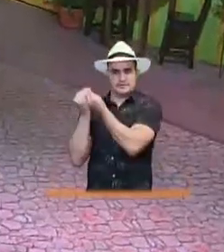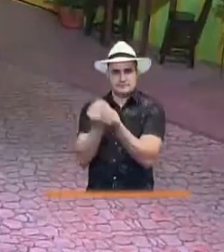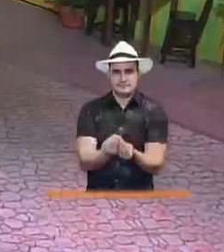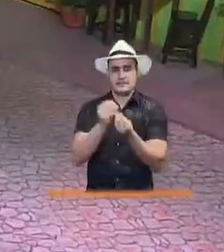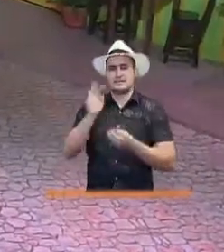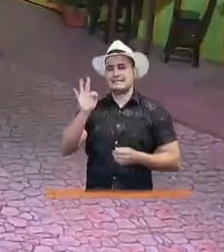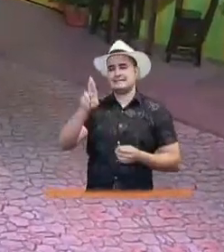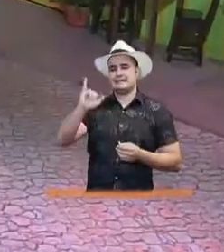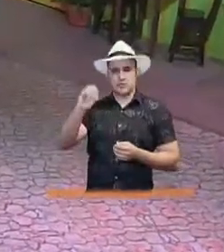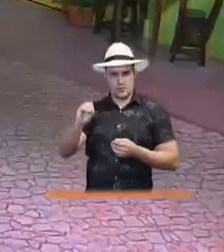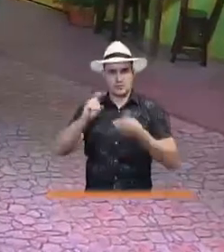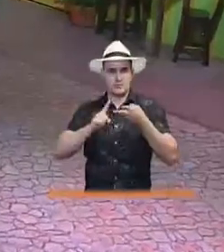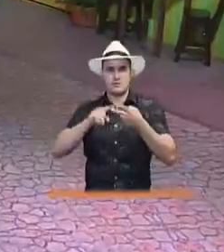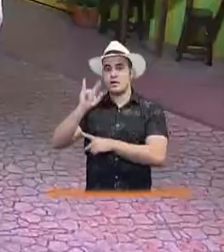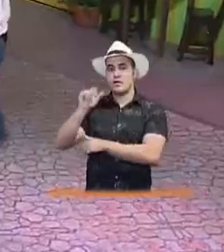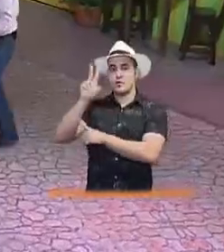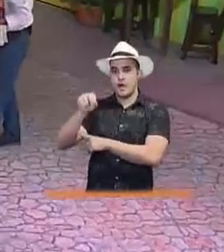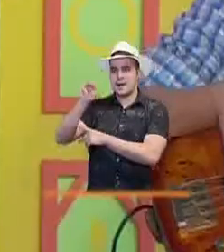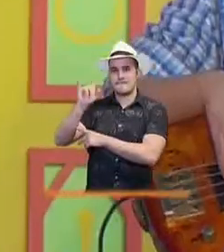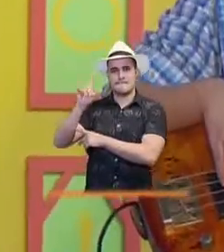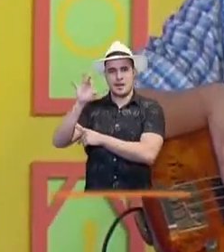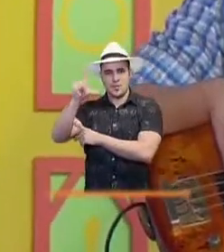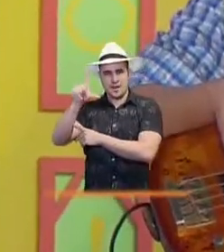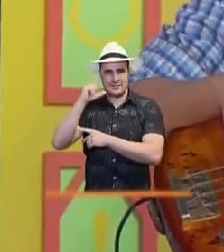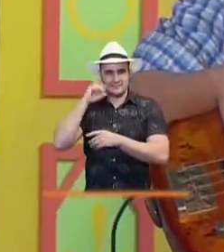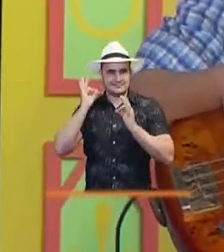Manuel, el gran Juan Manuel Cuenca en el tiple.